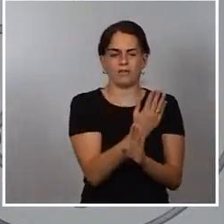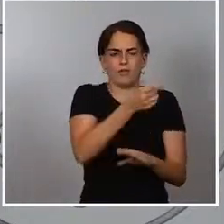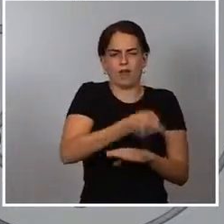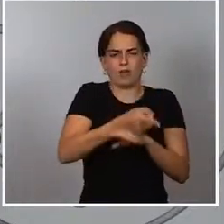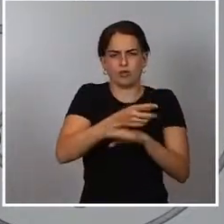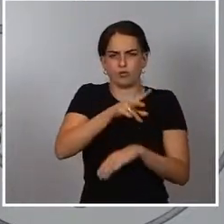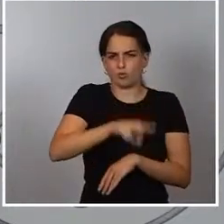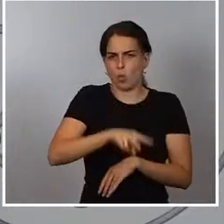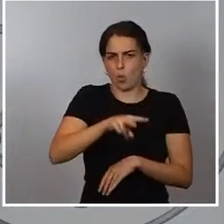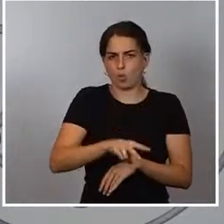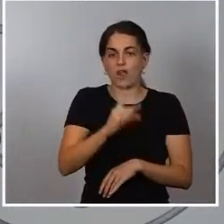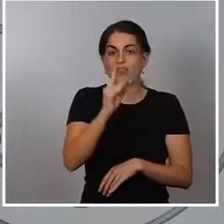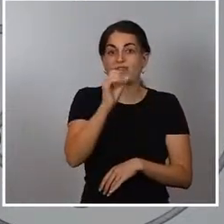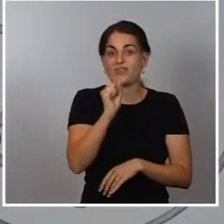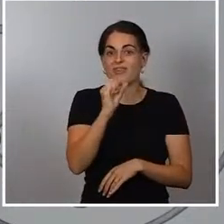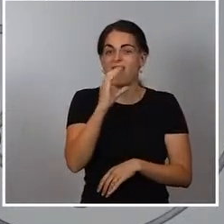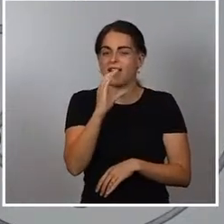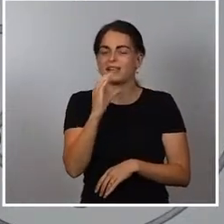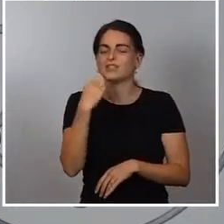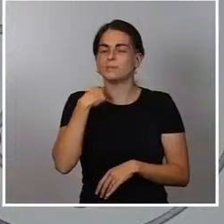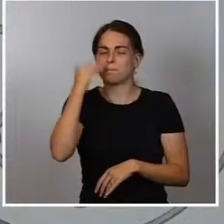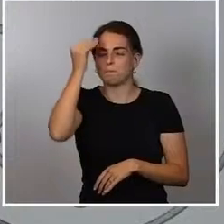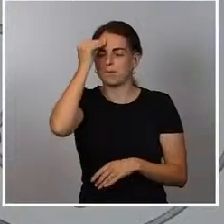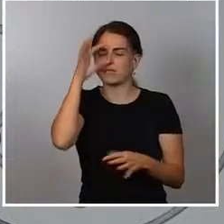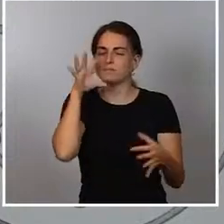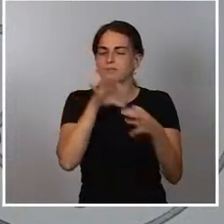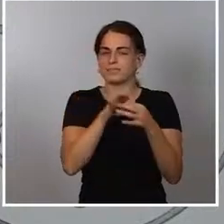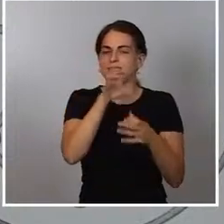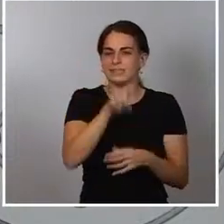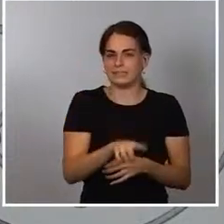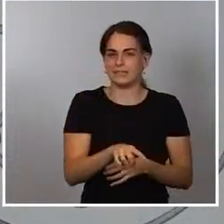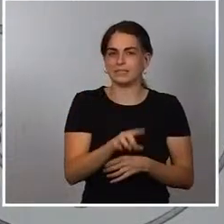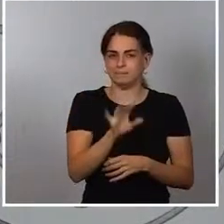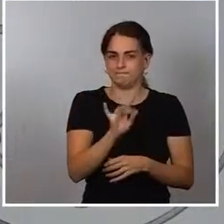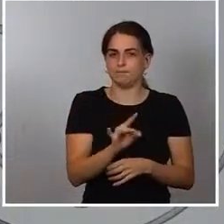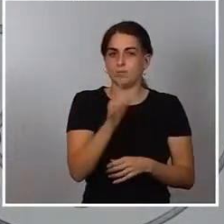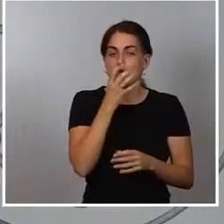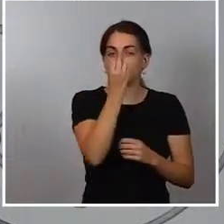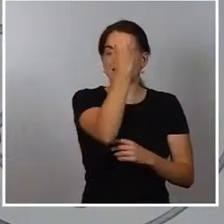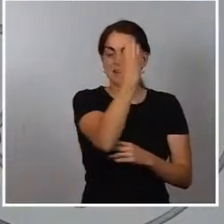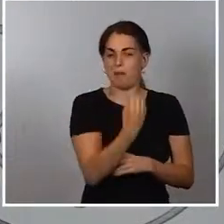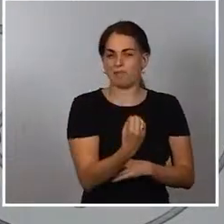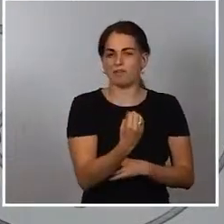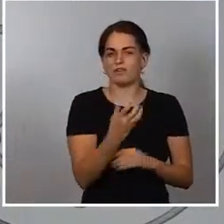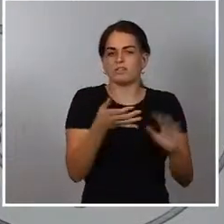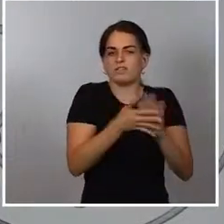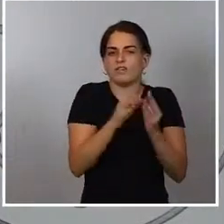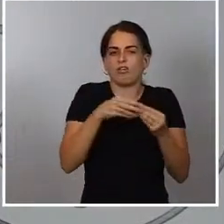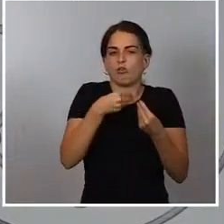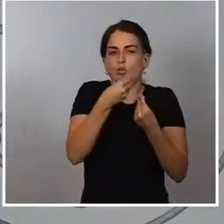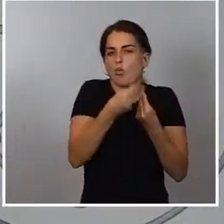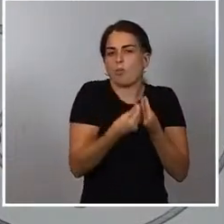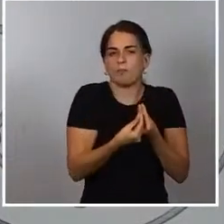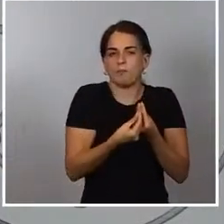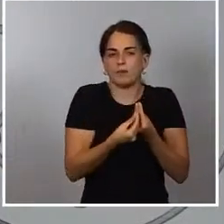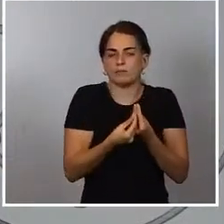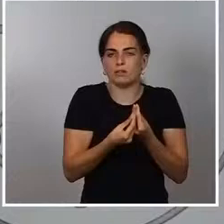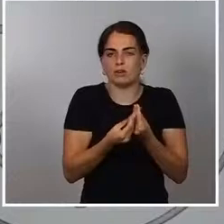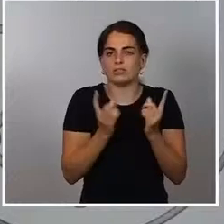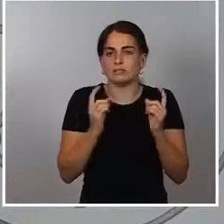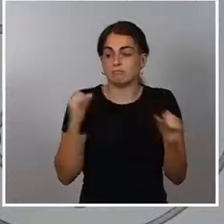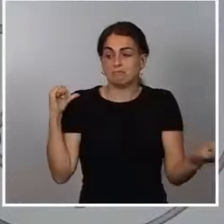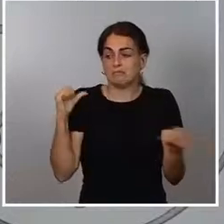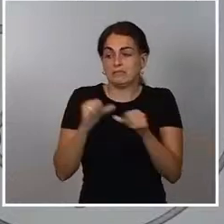imagino que su pregunta iba por la dac y no por el semáforo porque semáforo siempre ha sido un documento digamos una guía